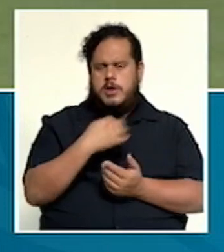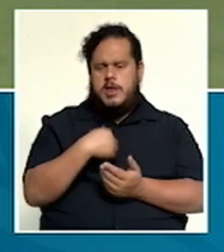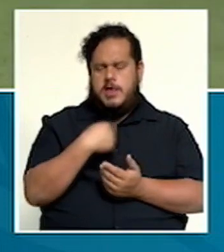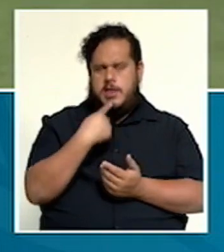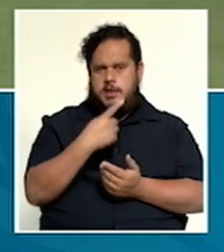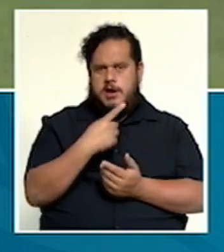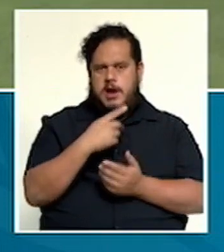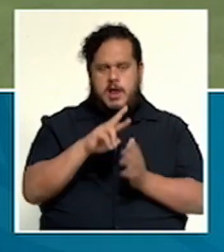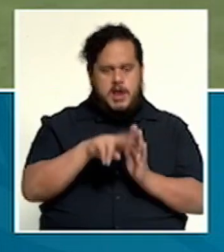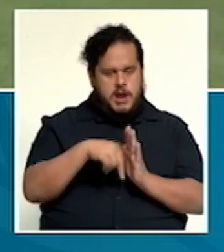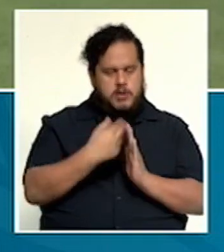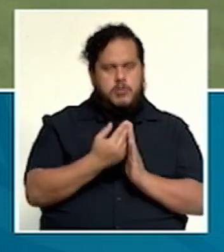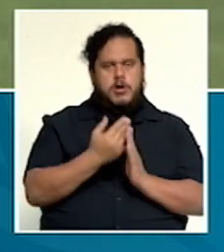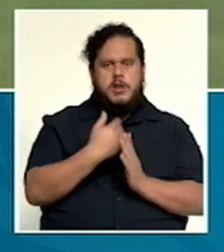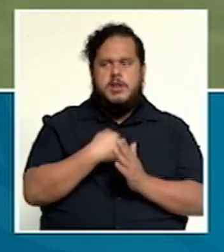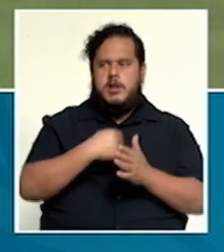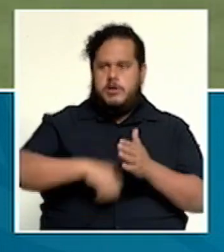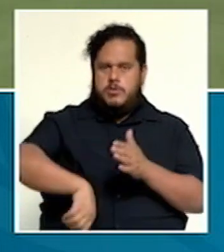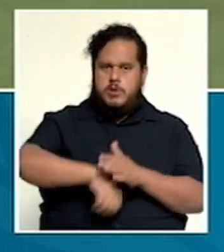papel que ha tenido el fútbol